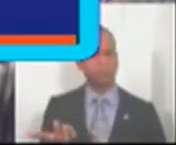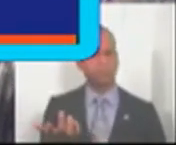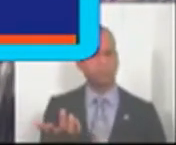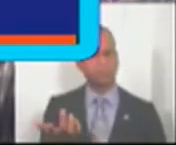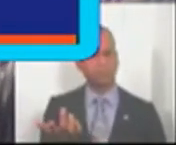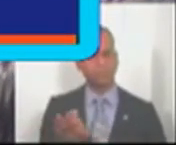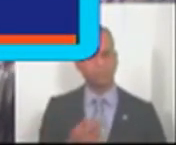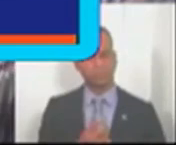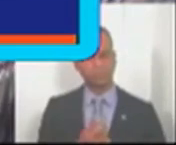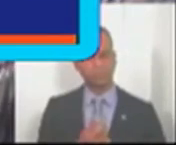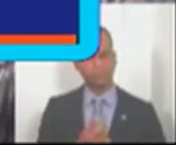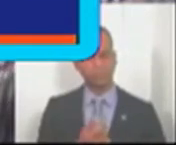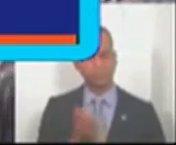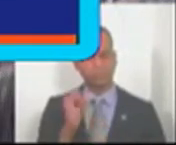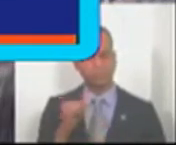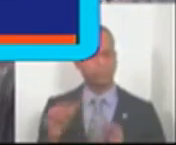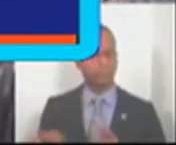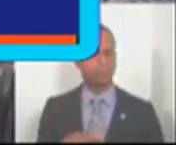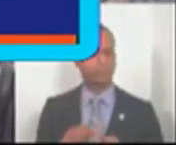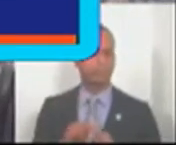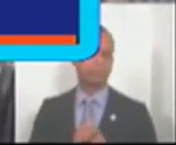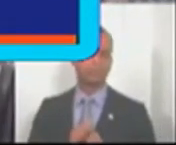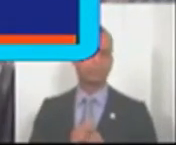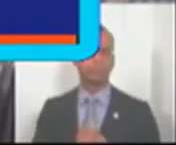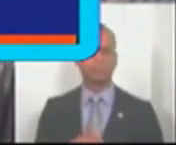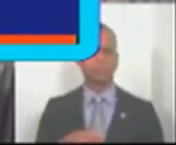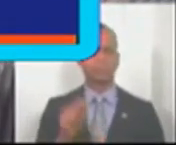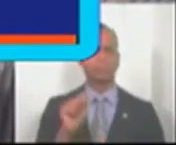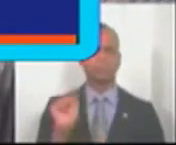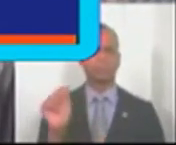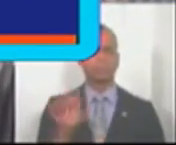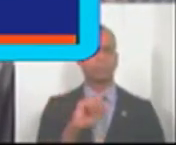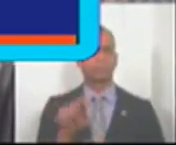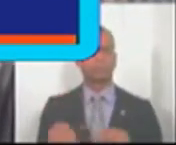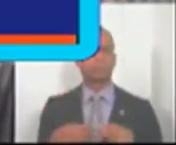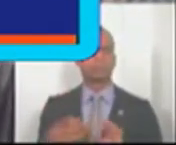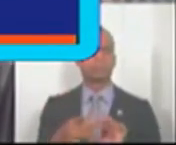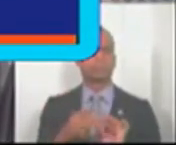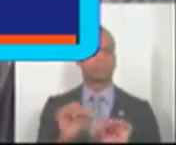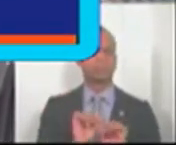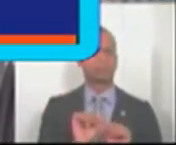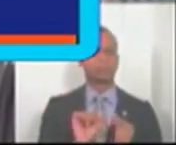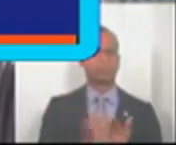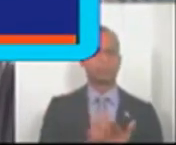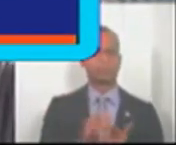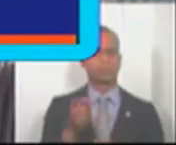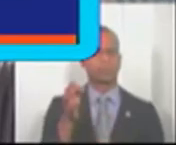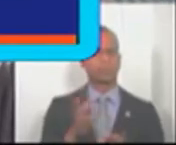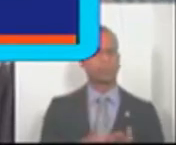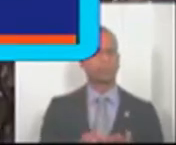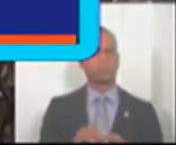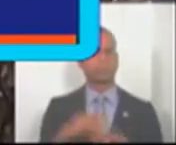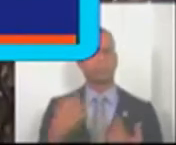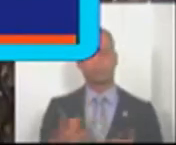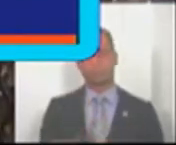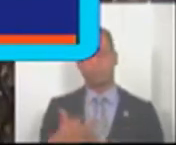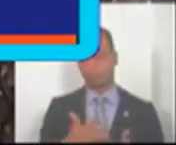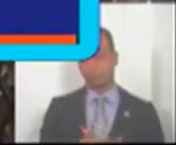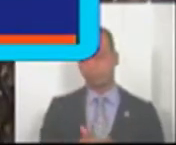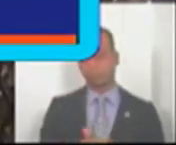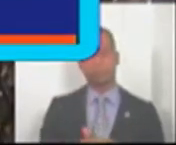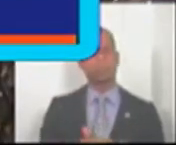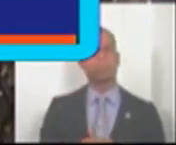una reacción a cómo también estos temas de las redes sociales han simplificado la vida y han